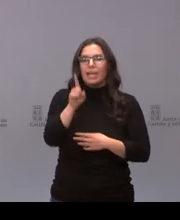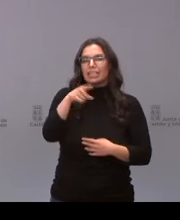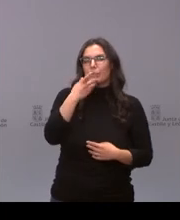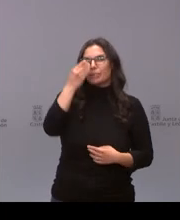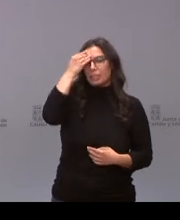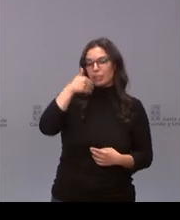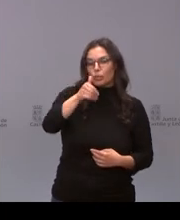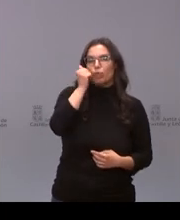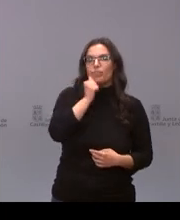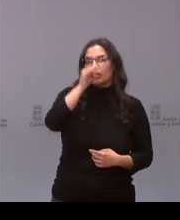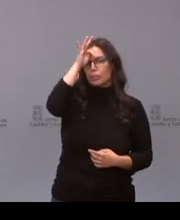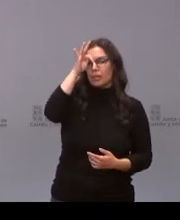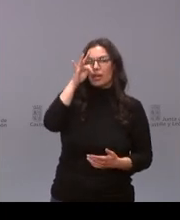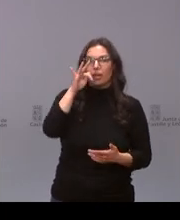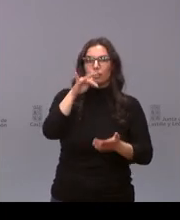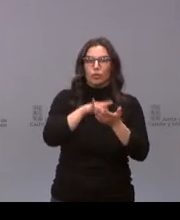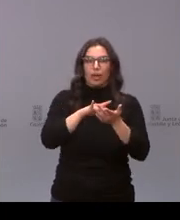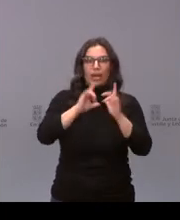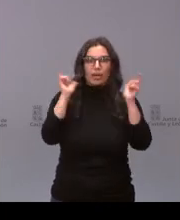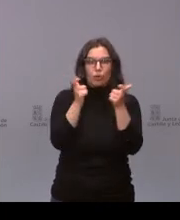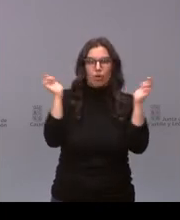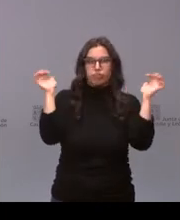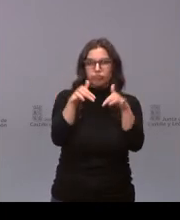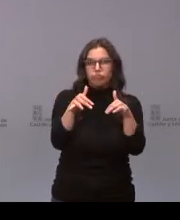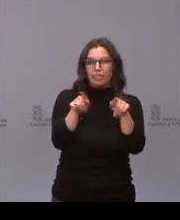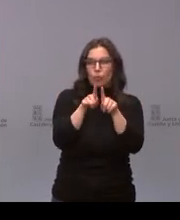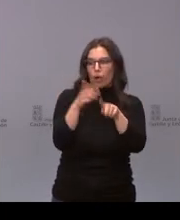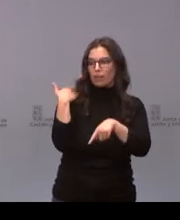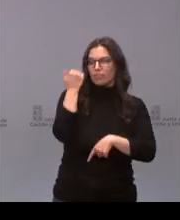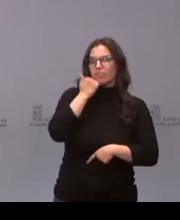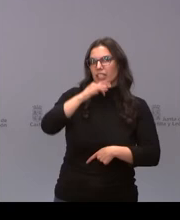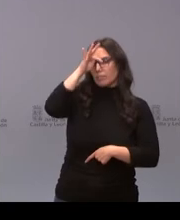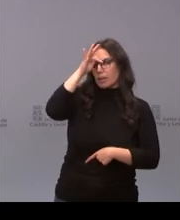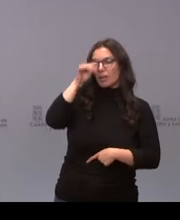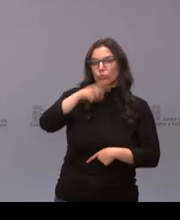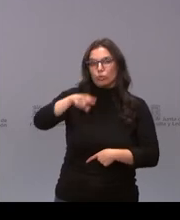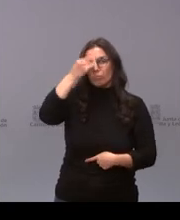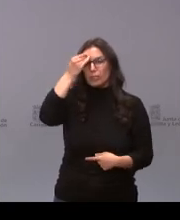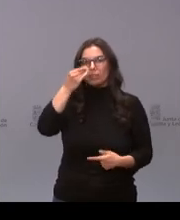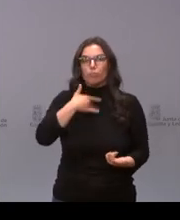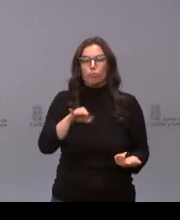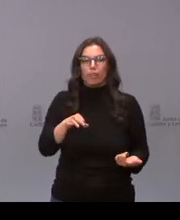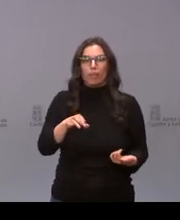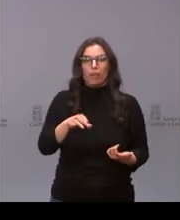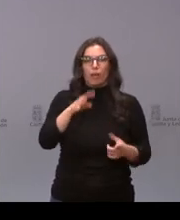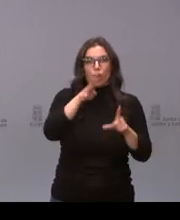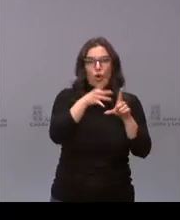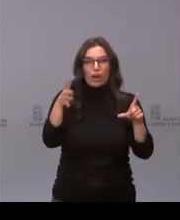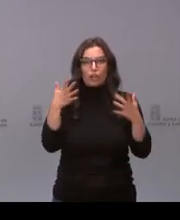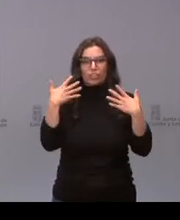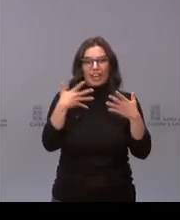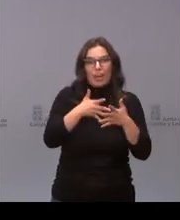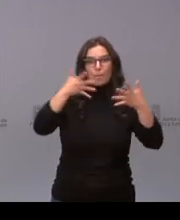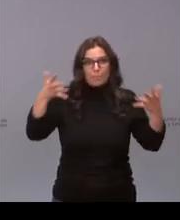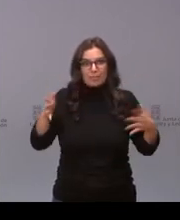semana se van a producir reuniones como las del pasado, si plantean la posibilidad de ampliar el horario de terrazas para evitar